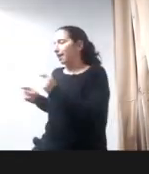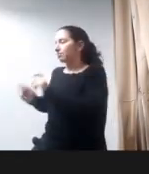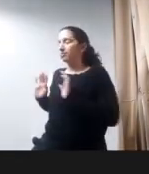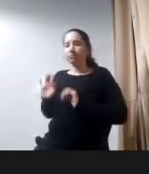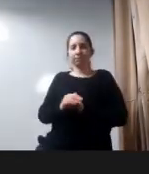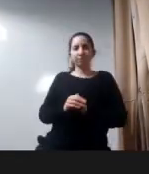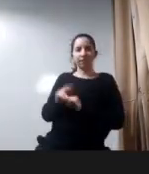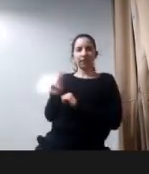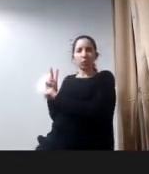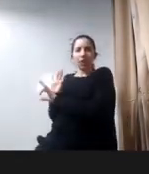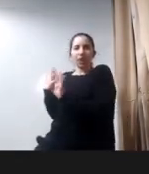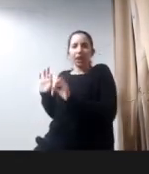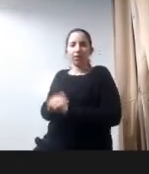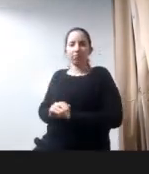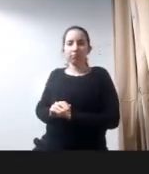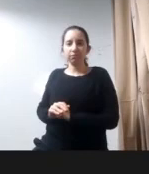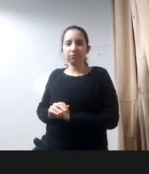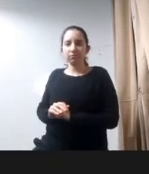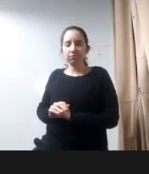a su pareja.